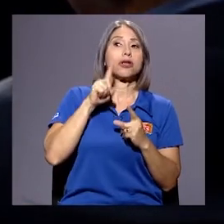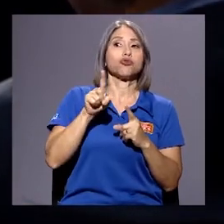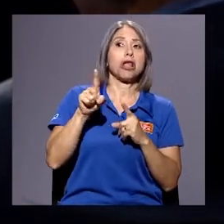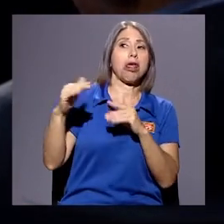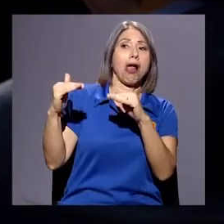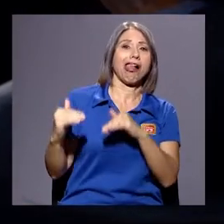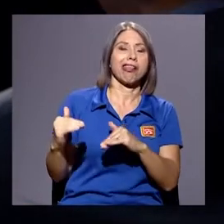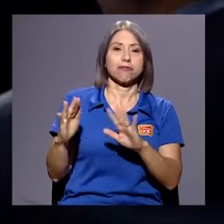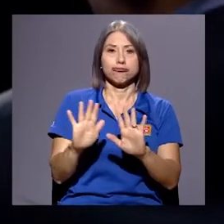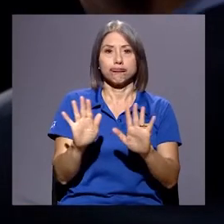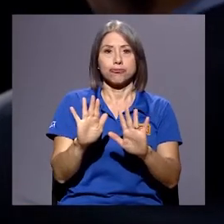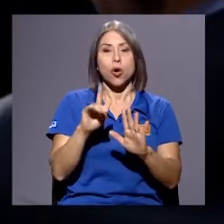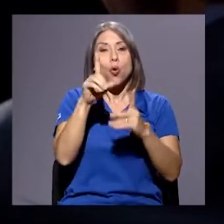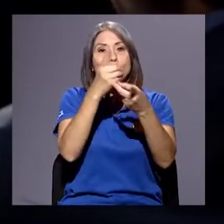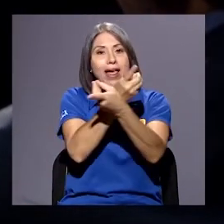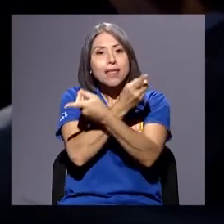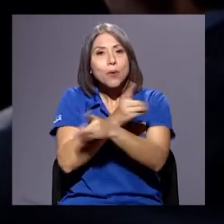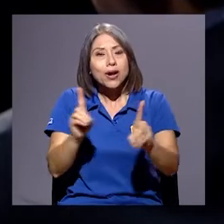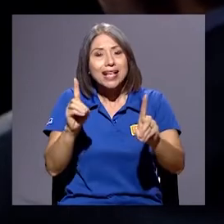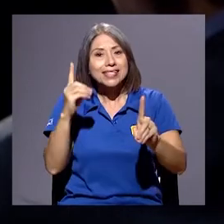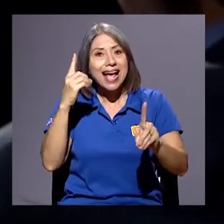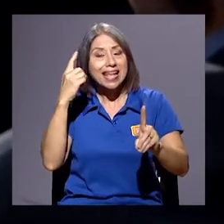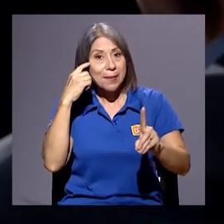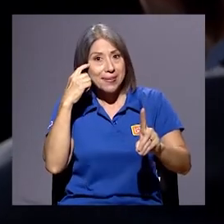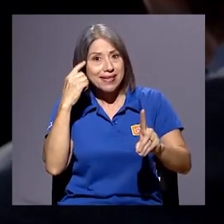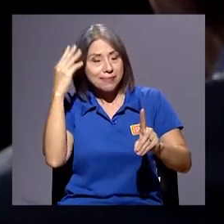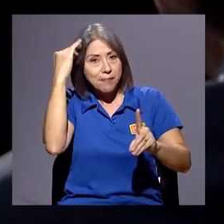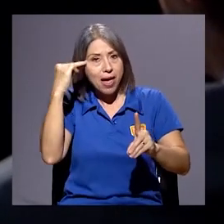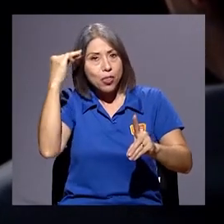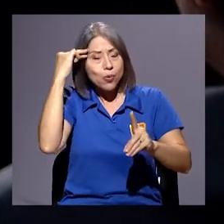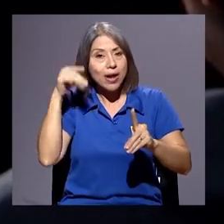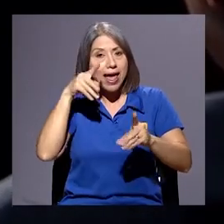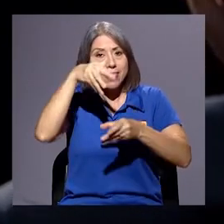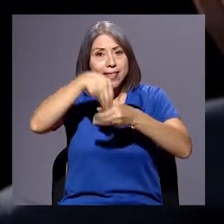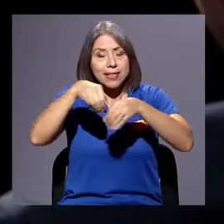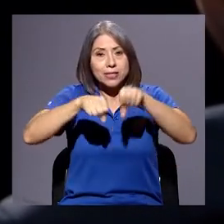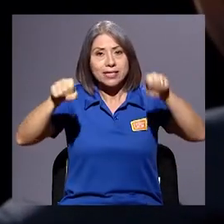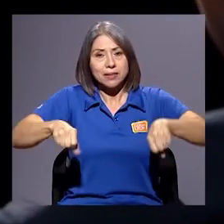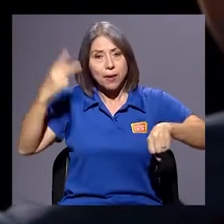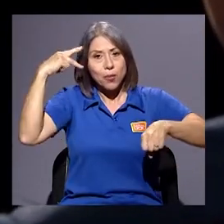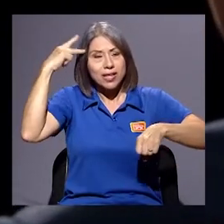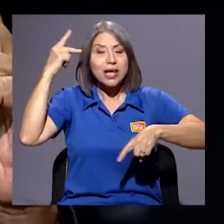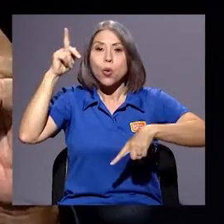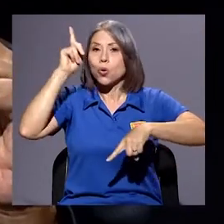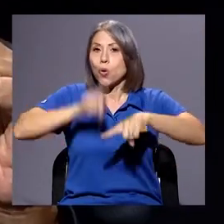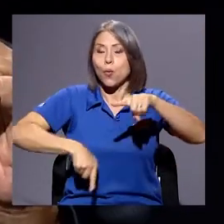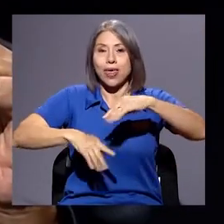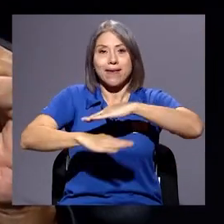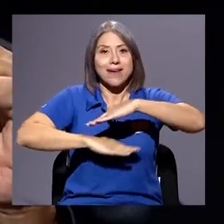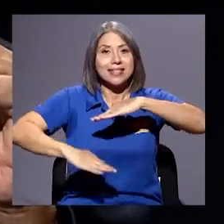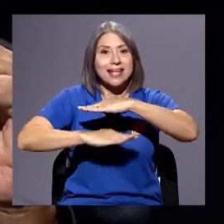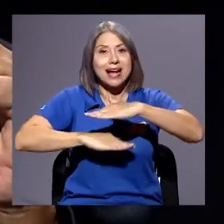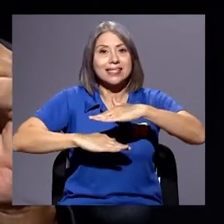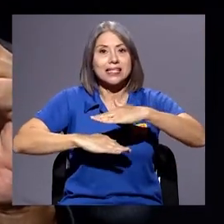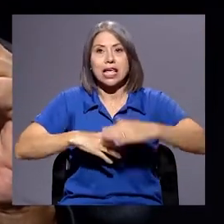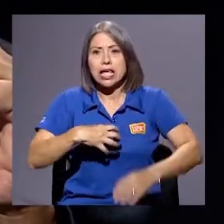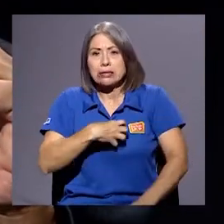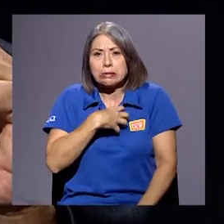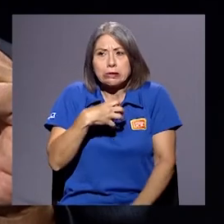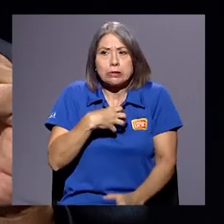Una democracia que se precie de ser madura, un sistema político que se precie de madurez, no puede basarse en discursos de venganza.